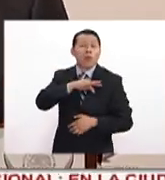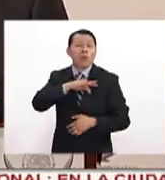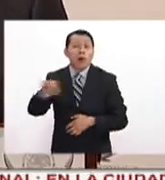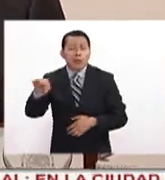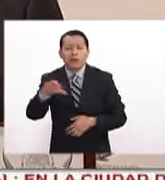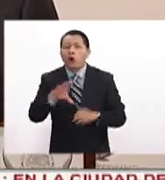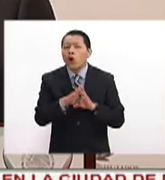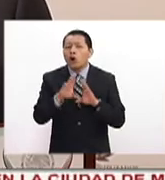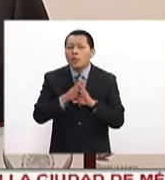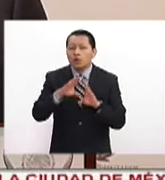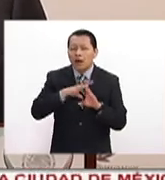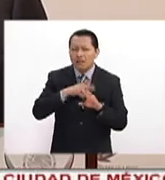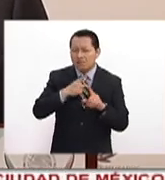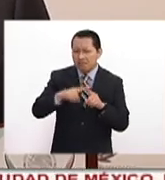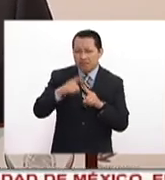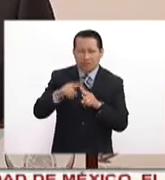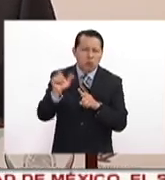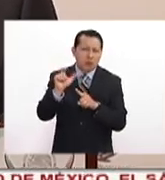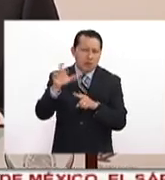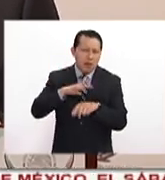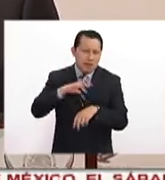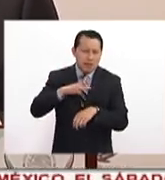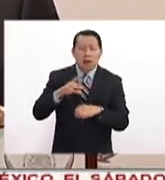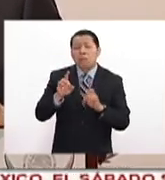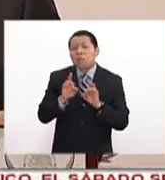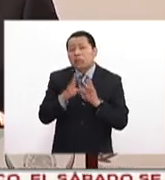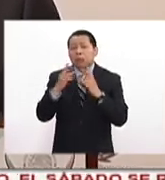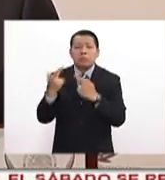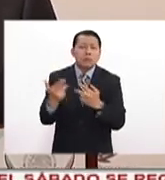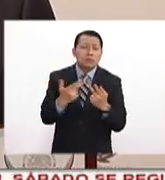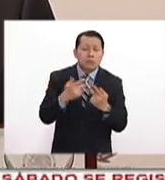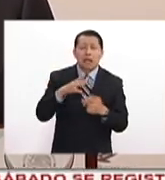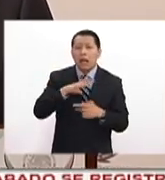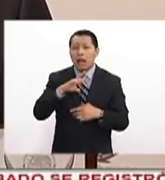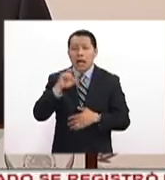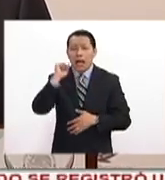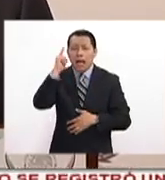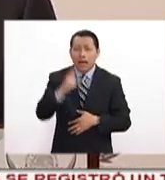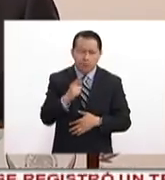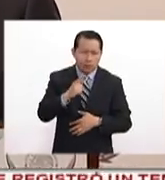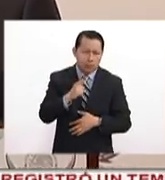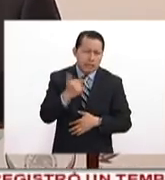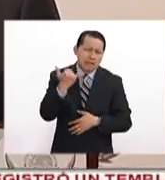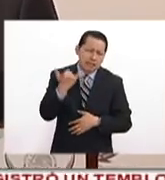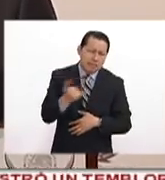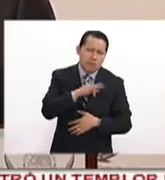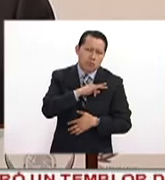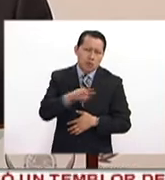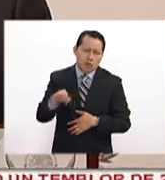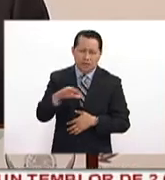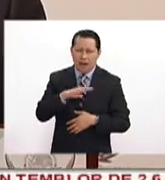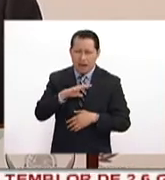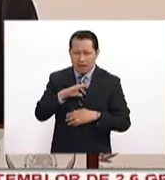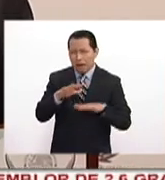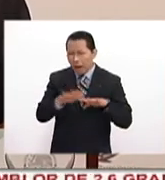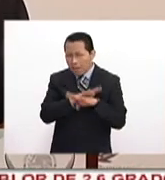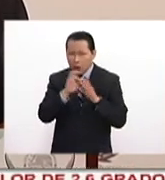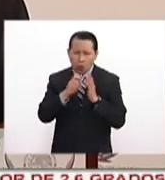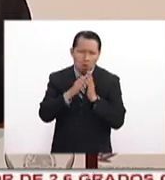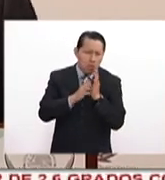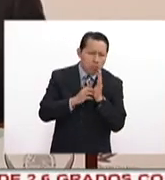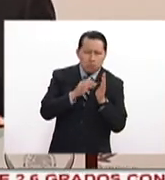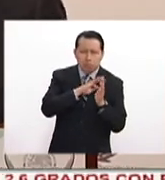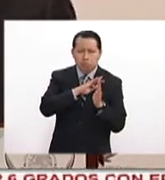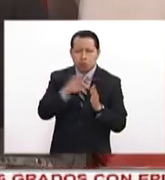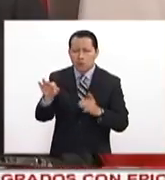cobertura de los riesgos catastróficos y hay la posibilidad, si fuese necesario, de hacer adecuaciones para enfrentar alguna presión adicional.